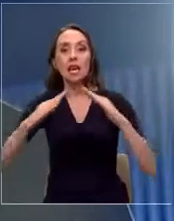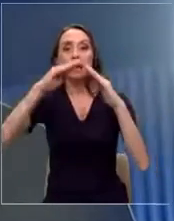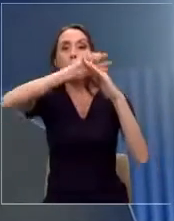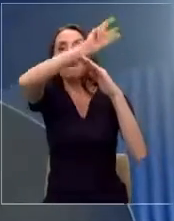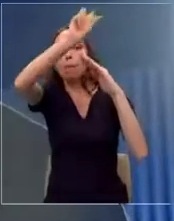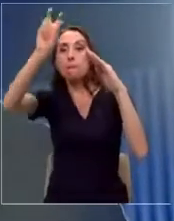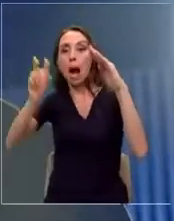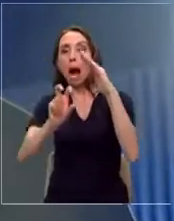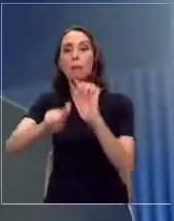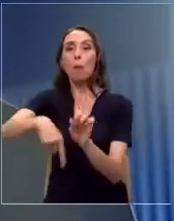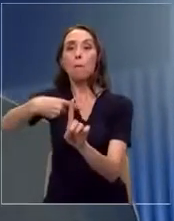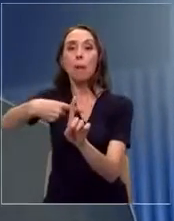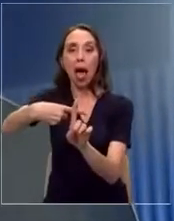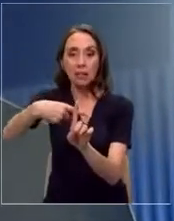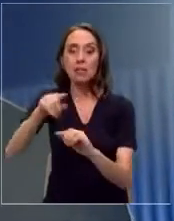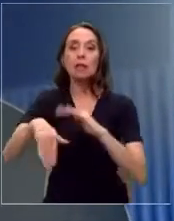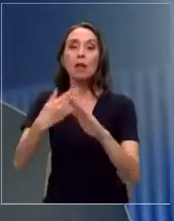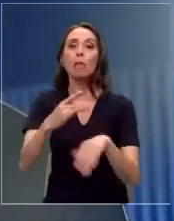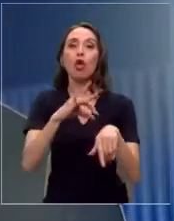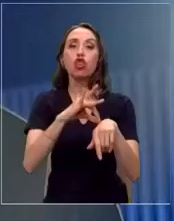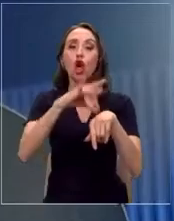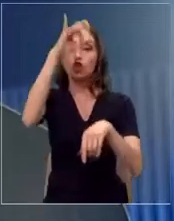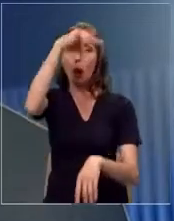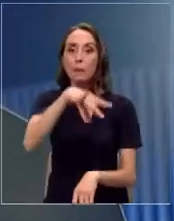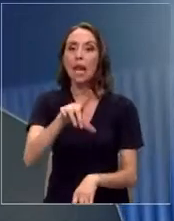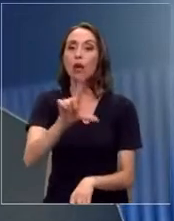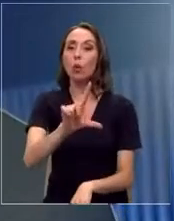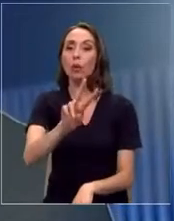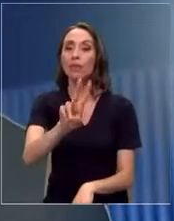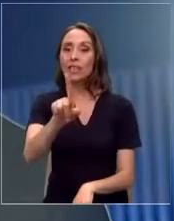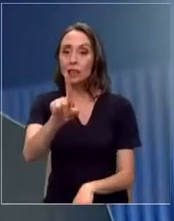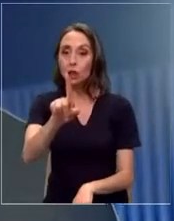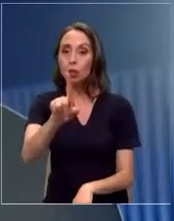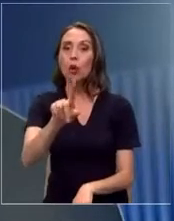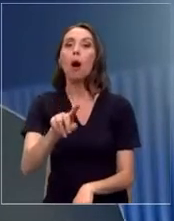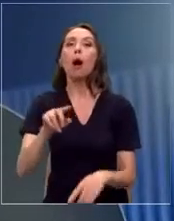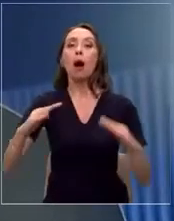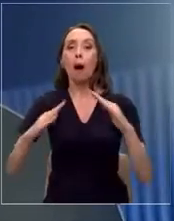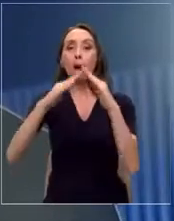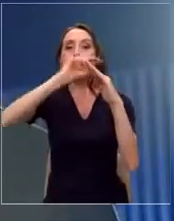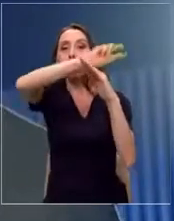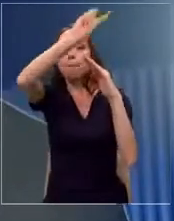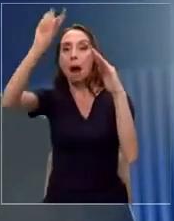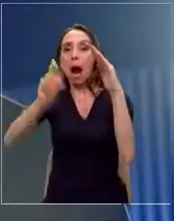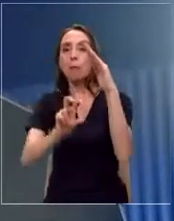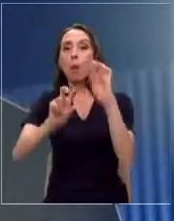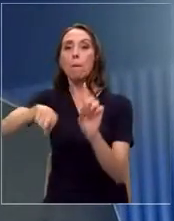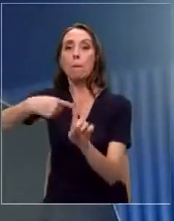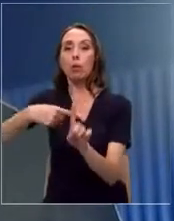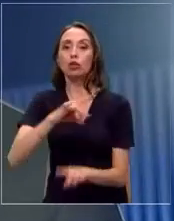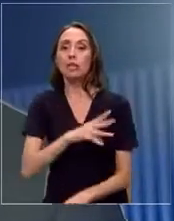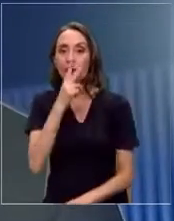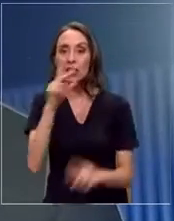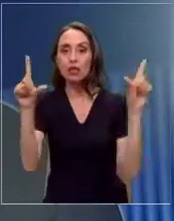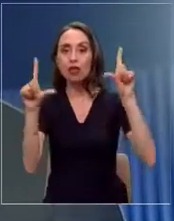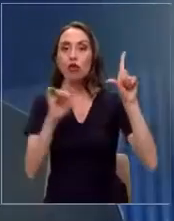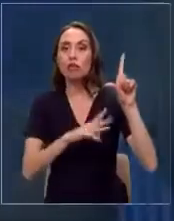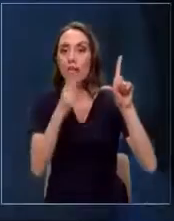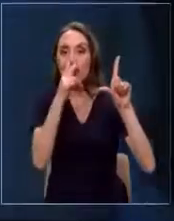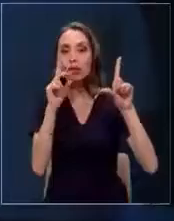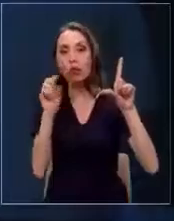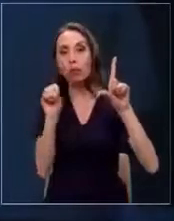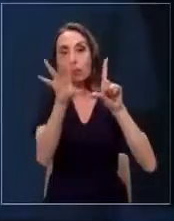entonces el episodio 1 después de 'doctor milagro' el lunes 21 en paramount pass presenta en chilevisión en las pantallas de